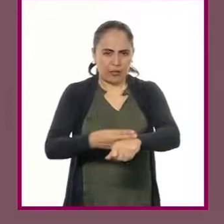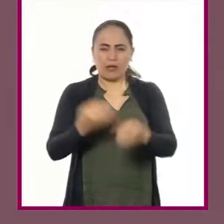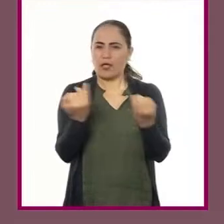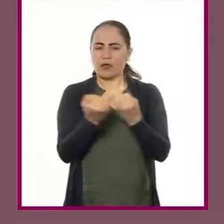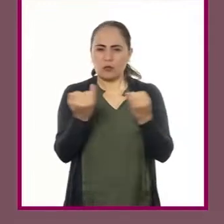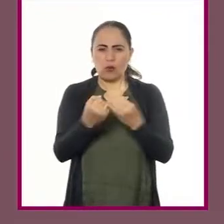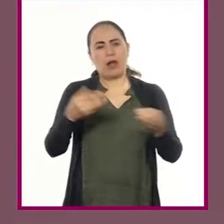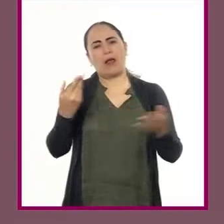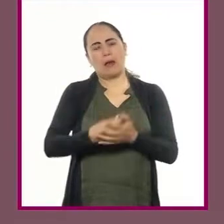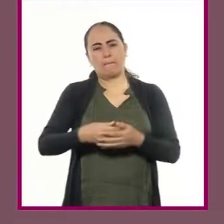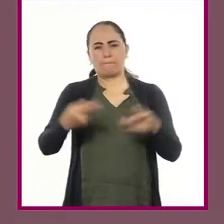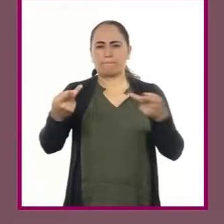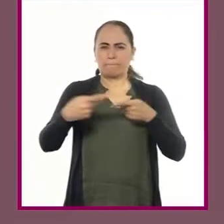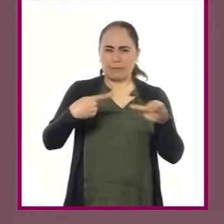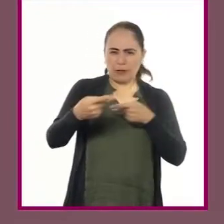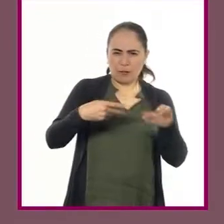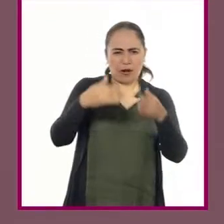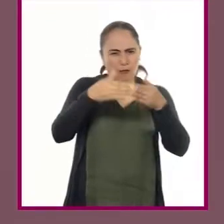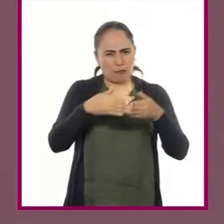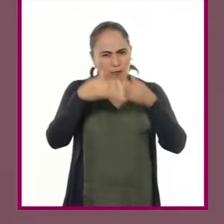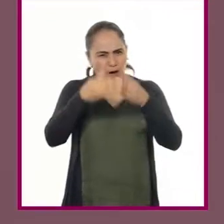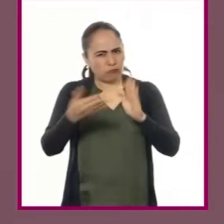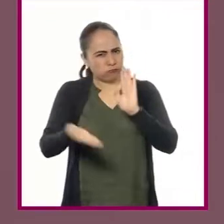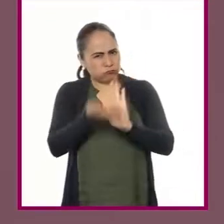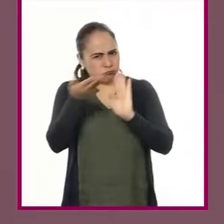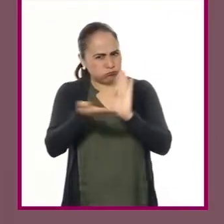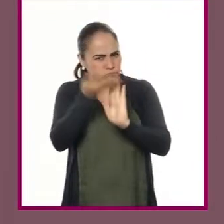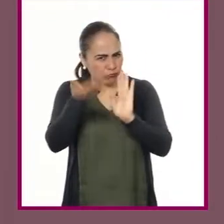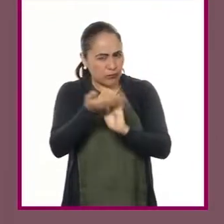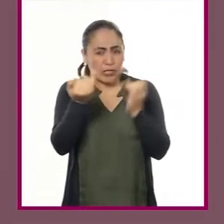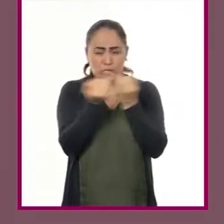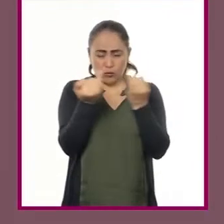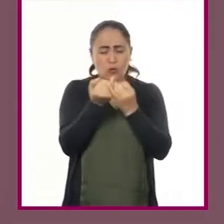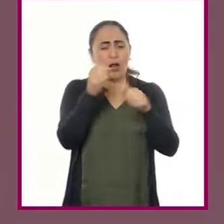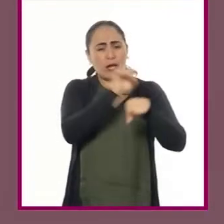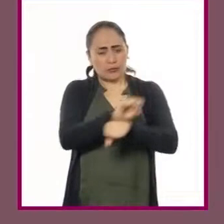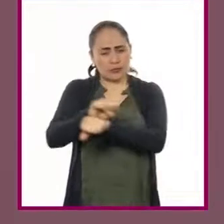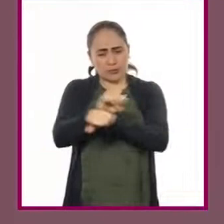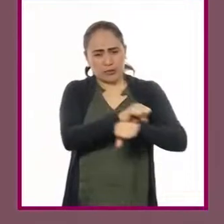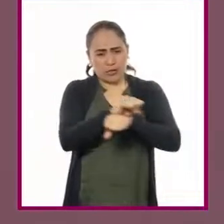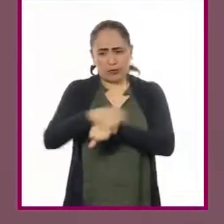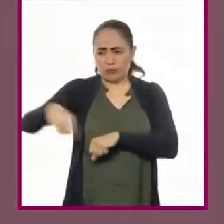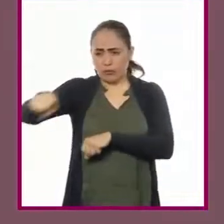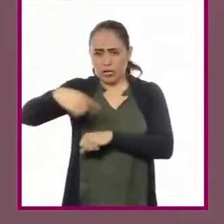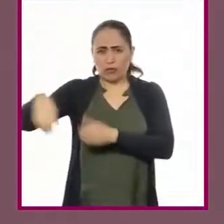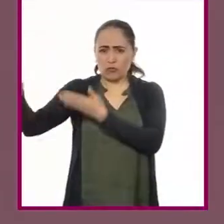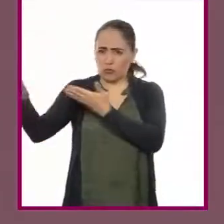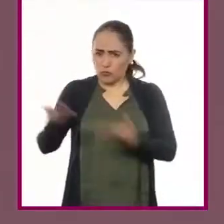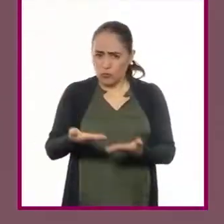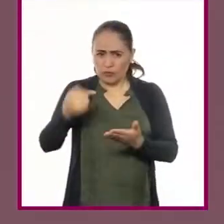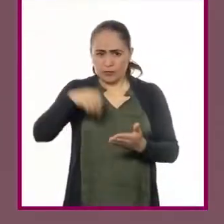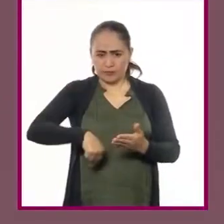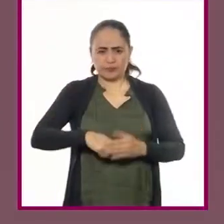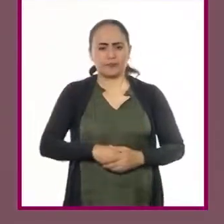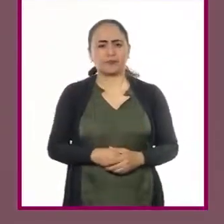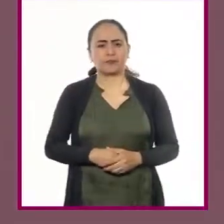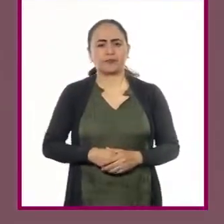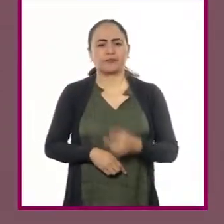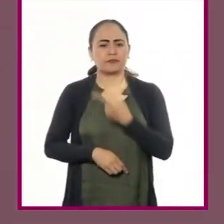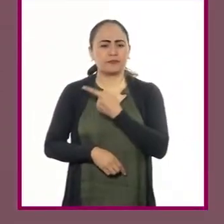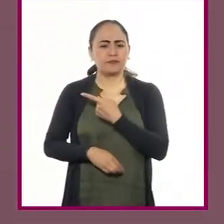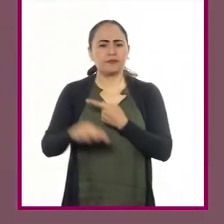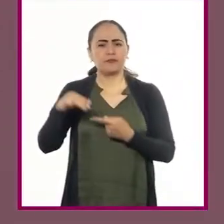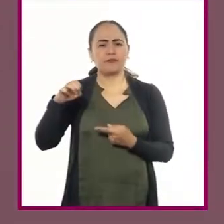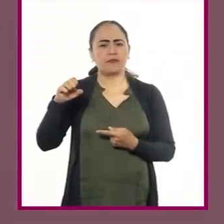preparación y fabricación de navíos, así como esclavos. Los mestizos, hijos de españoles